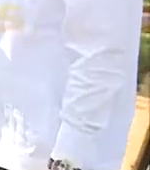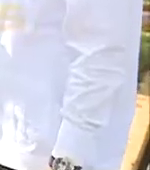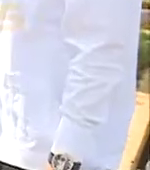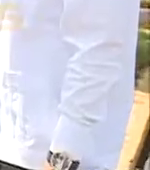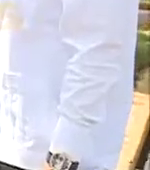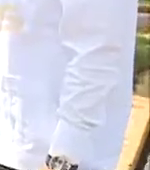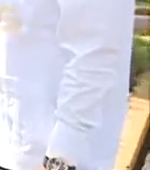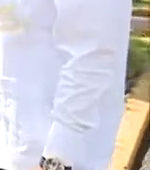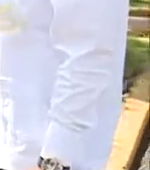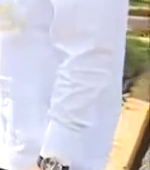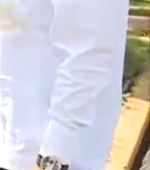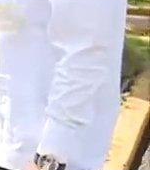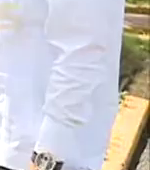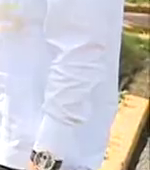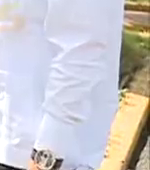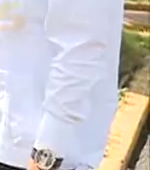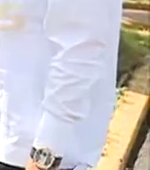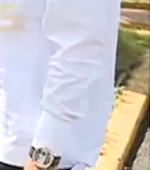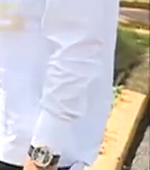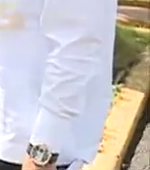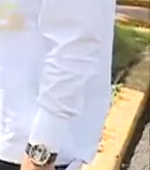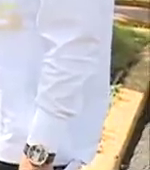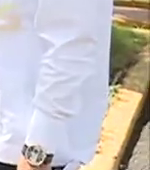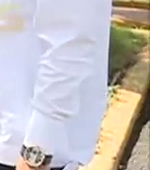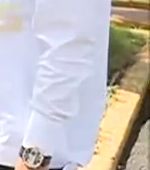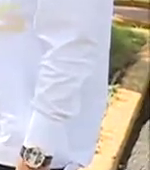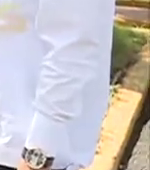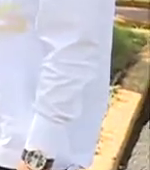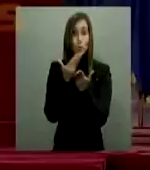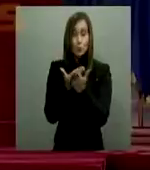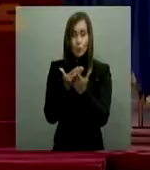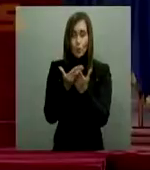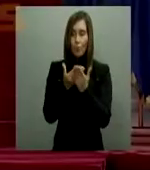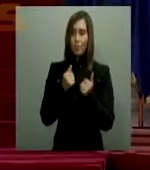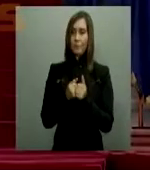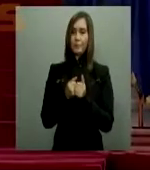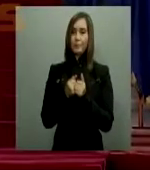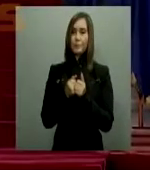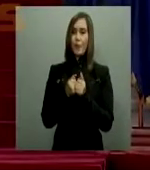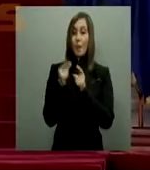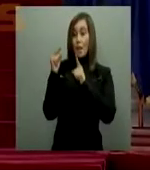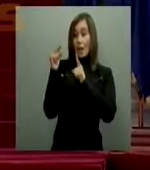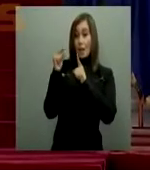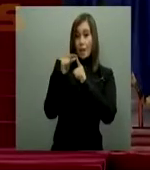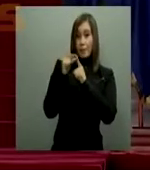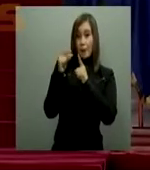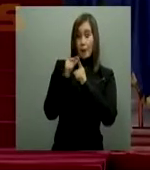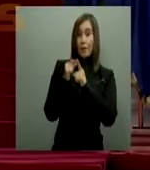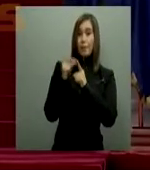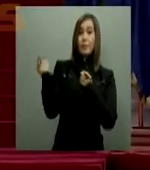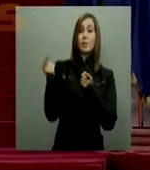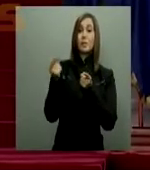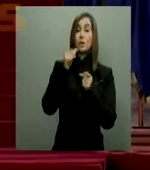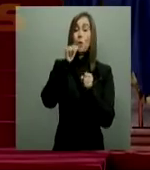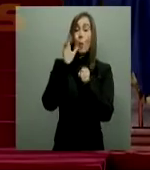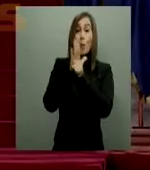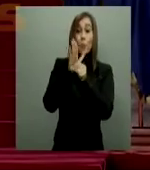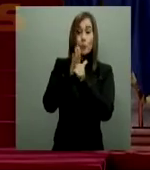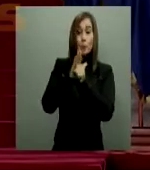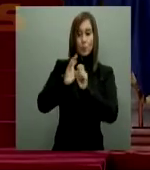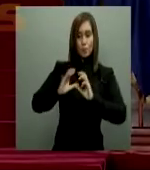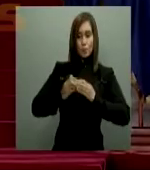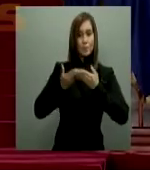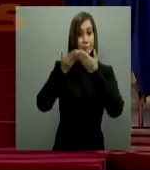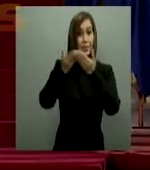En ese sentido, algunos integrantes de la sociedad civil apoyaron la posición del mandatario, sin embargo, condicionaron su apoyo a que no se